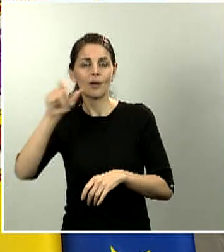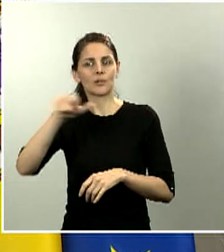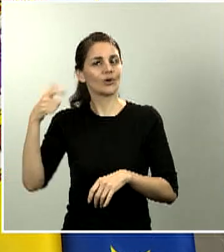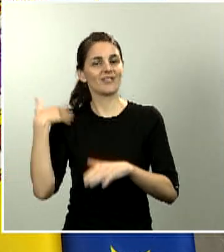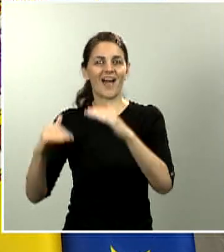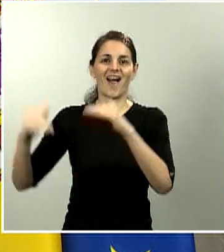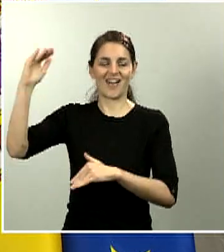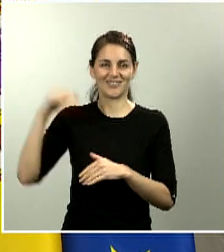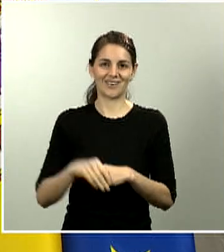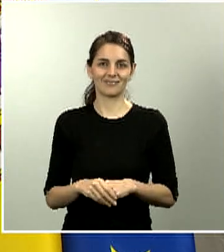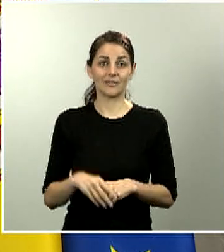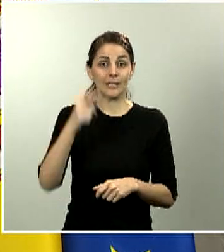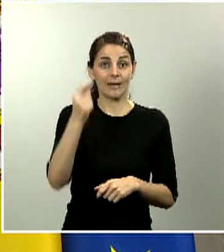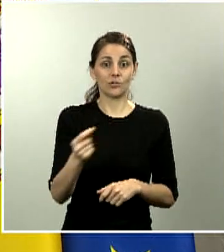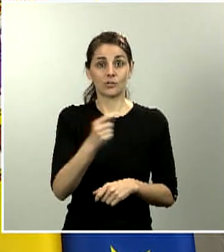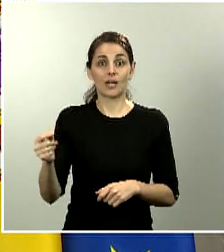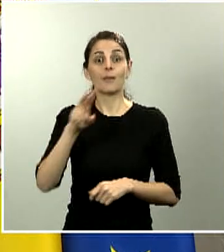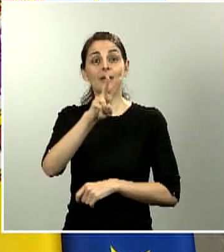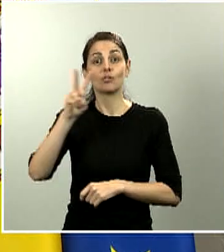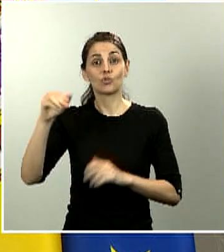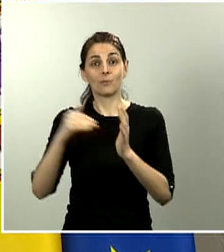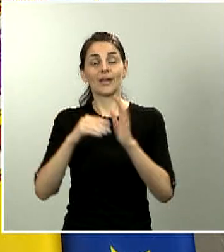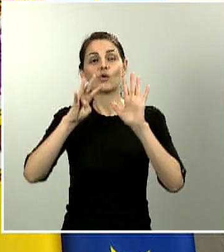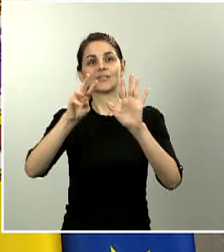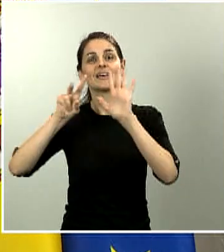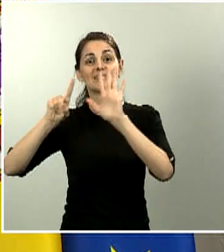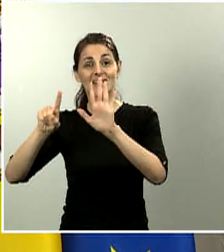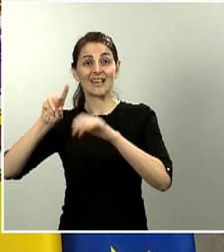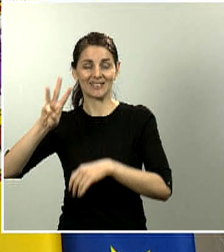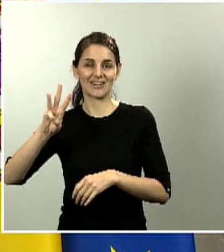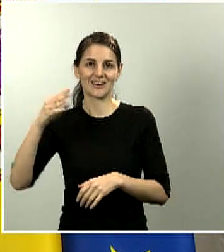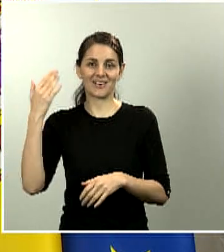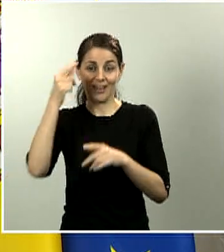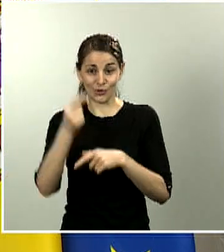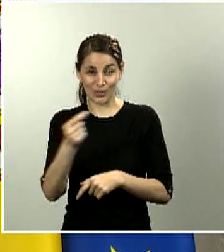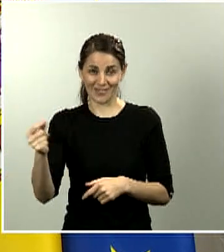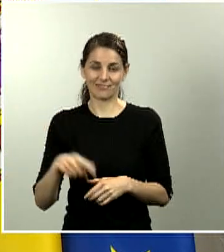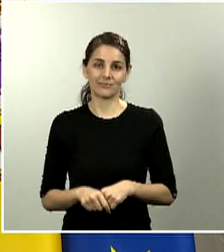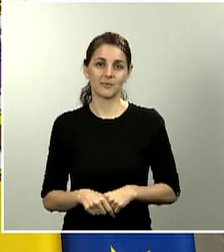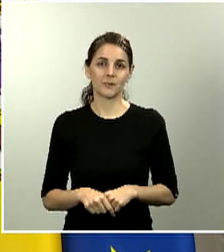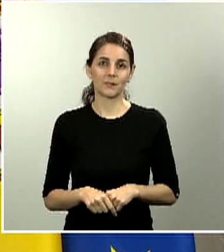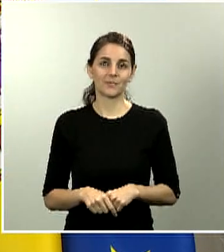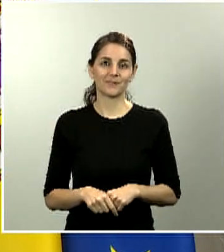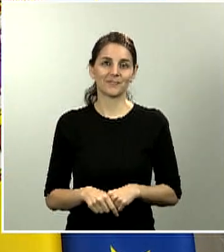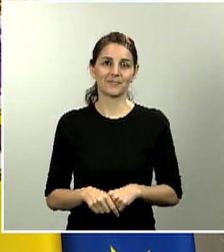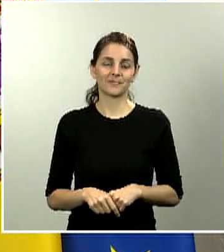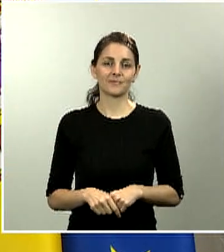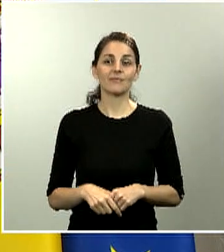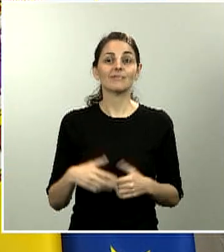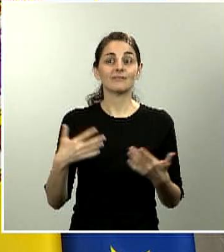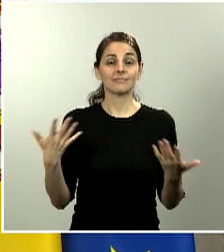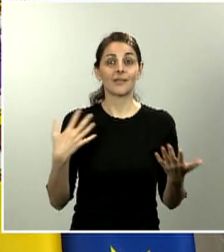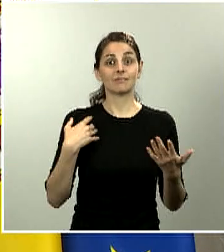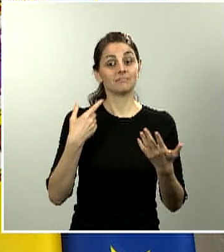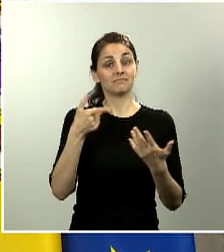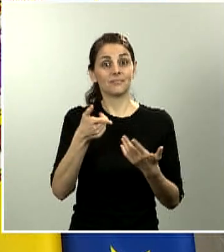72.963 personas las recuperadas en nuestro país. Quería poner en perspectiva estos datos. Estamos al